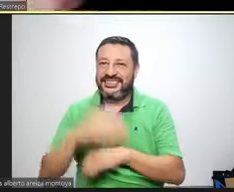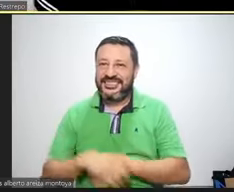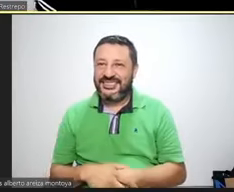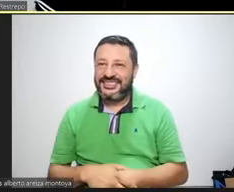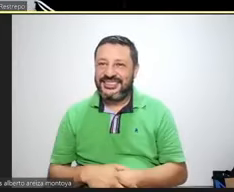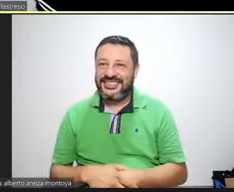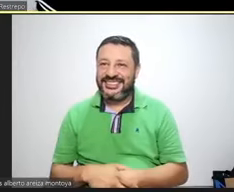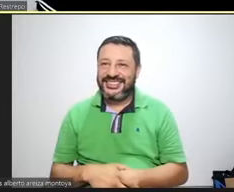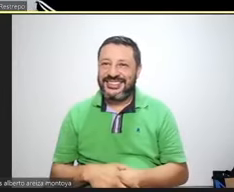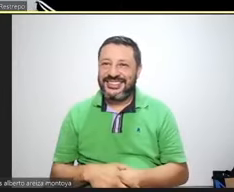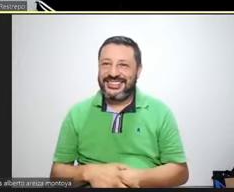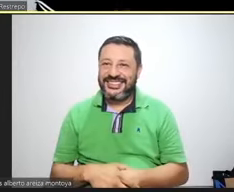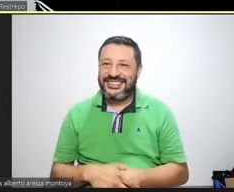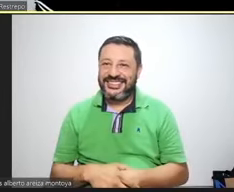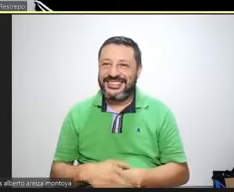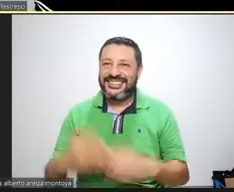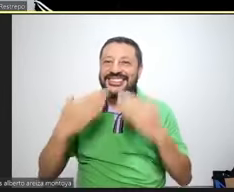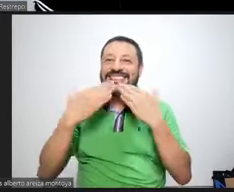Gina, mil gracias.